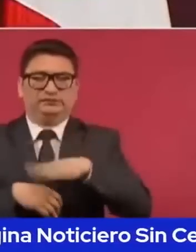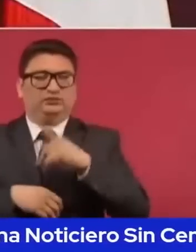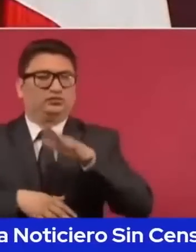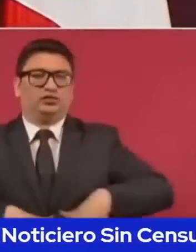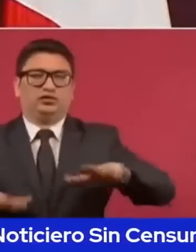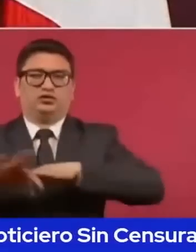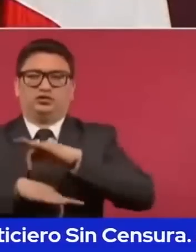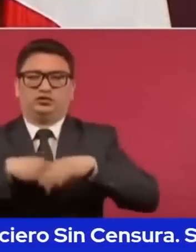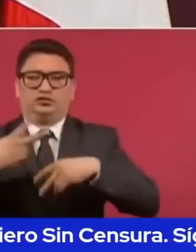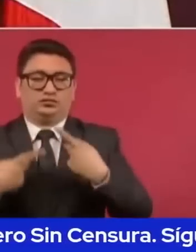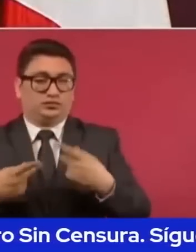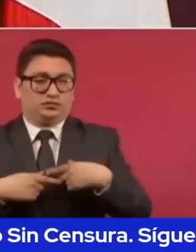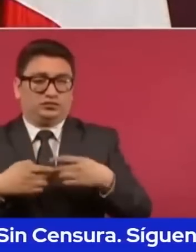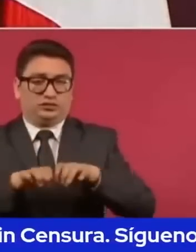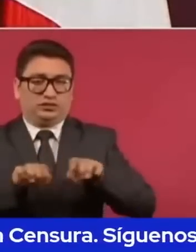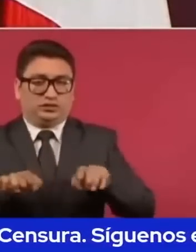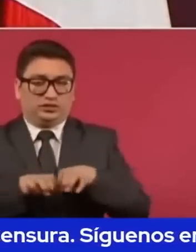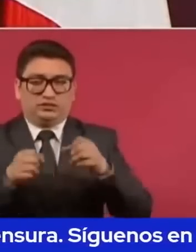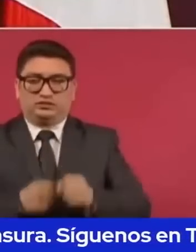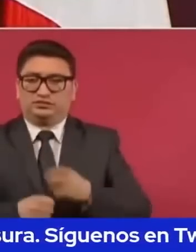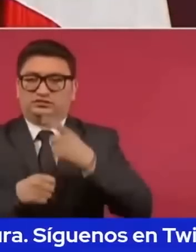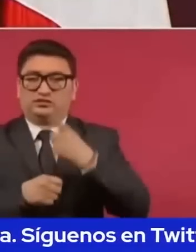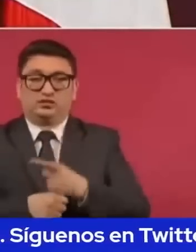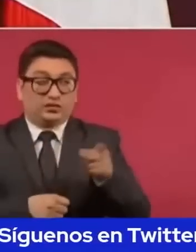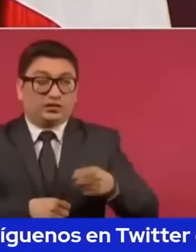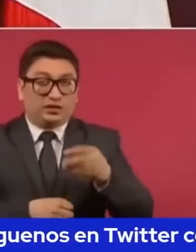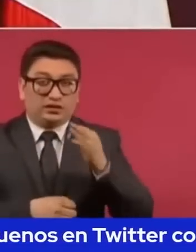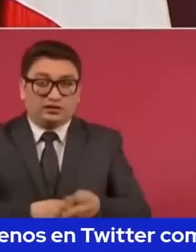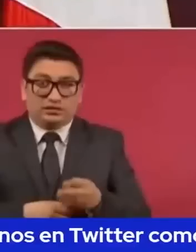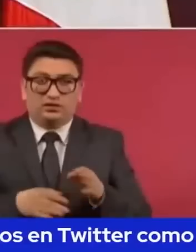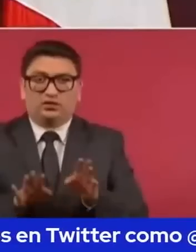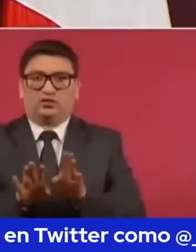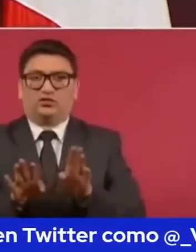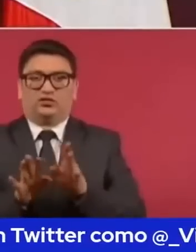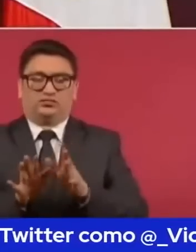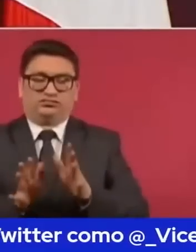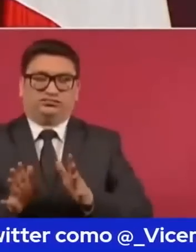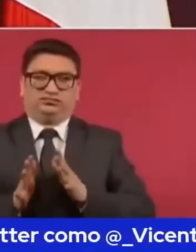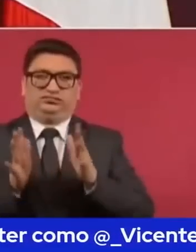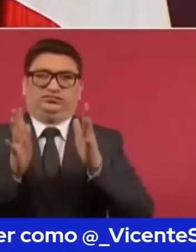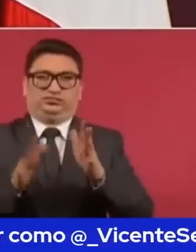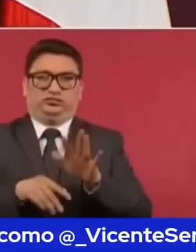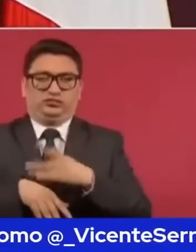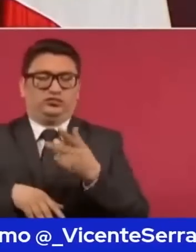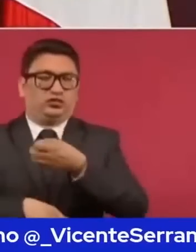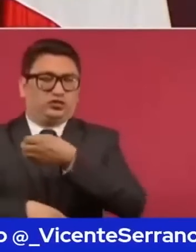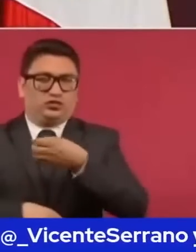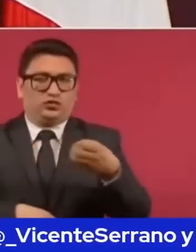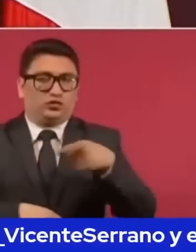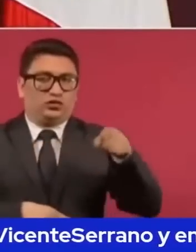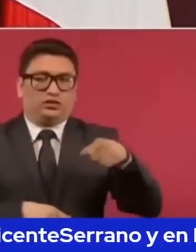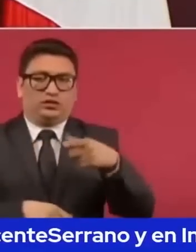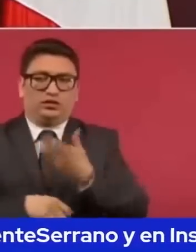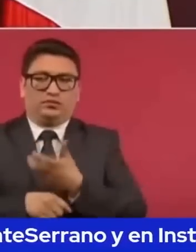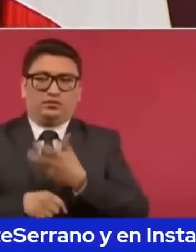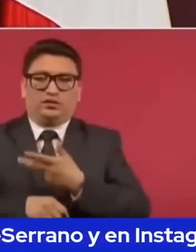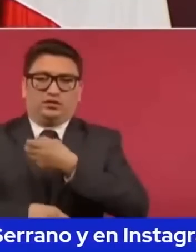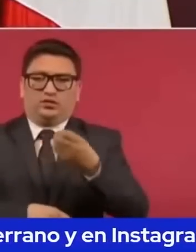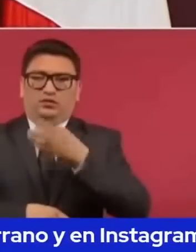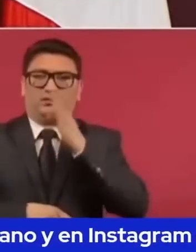auditorio de Gabinete de Seguridad aceptar que sea tan desorganizado el gobierno de los Estados